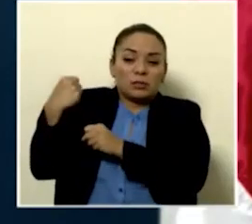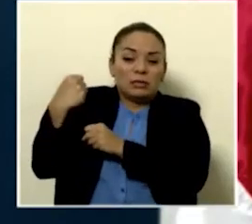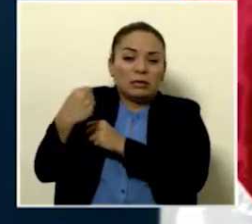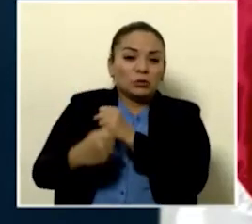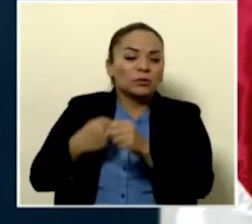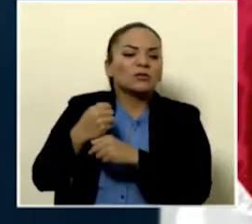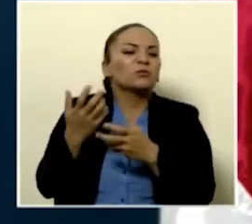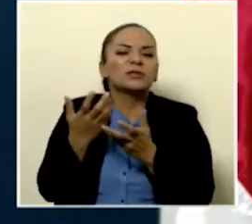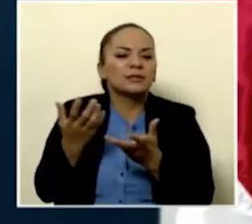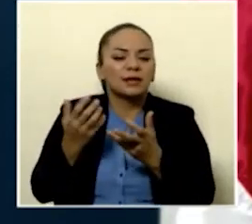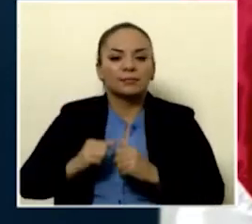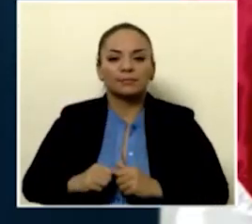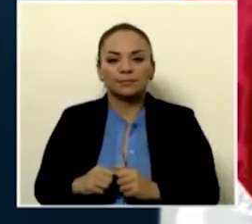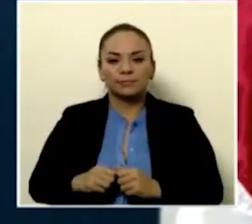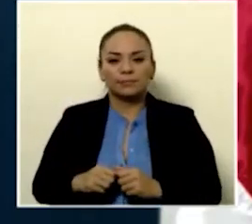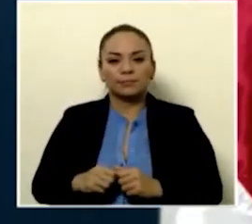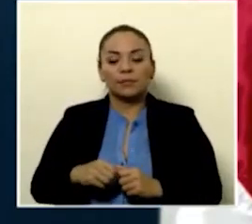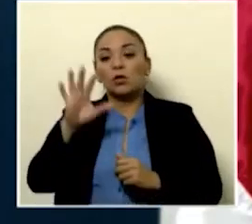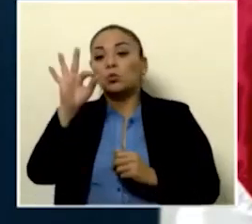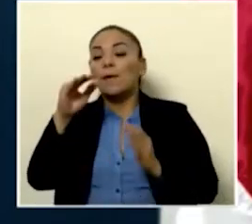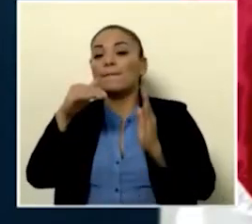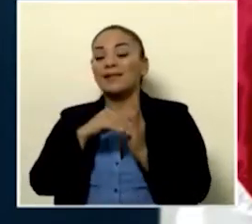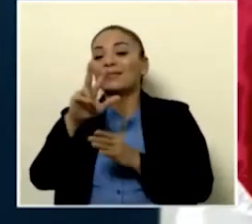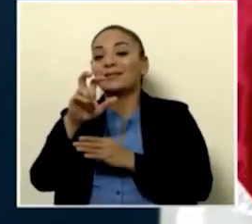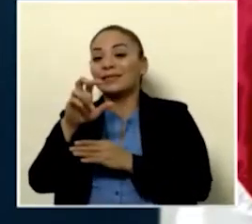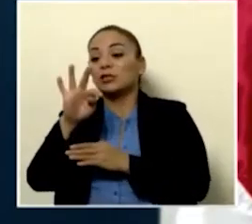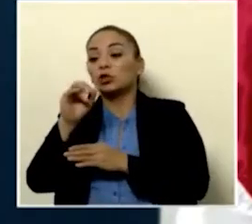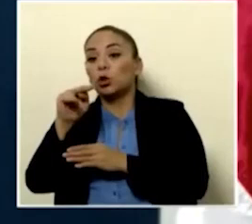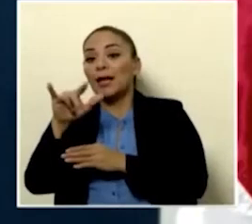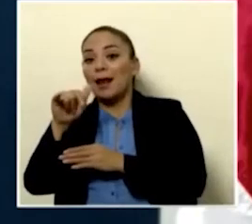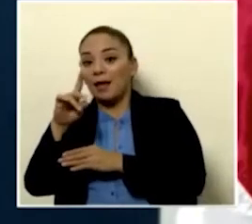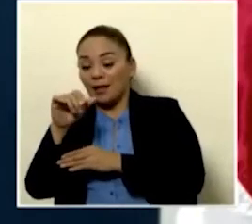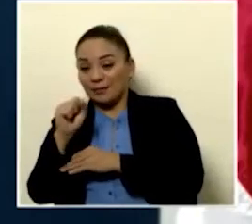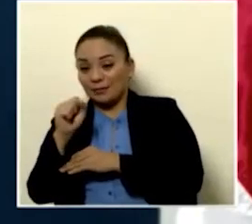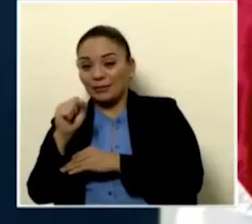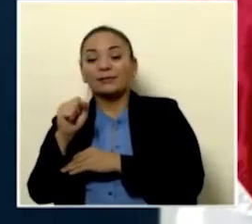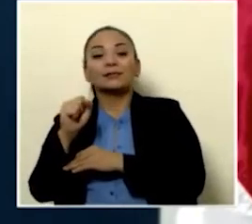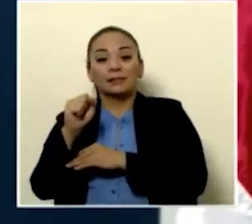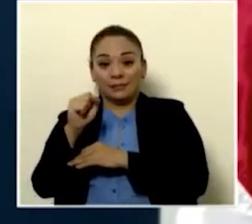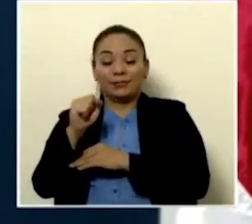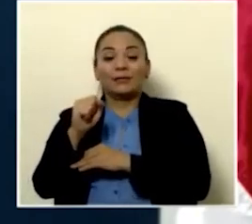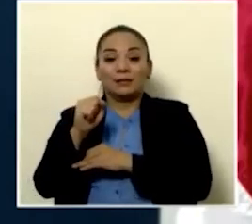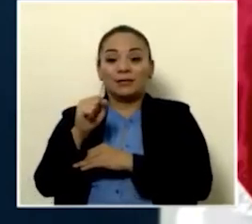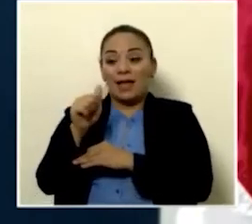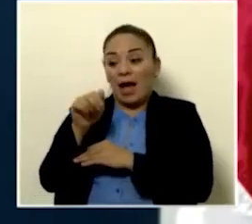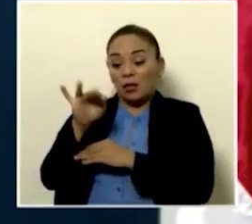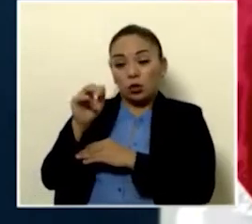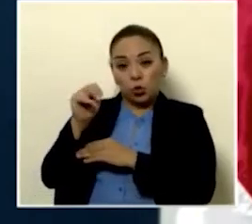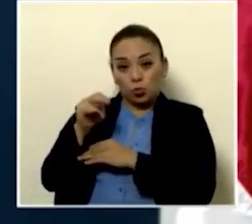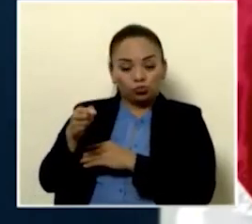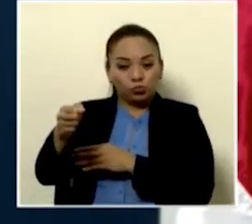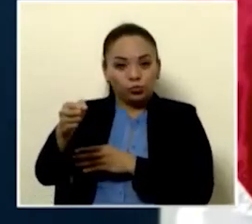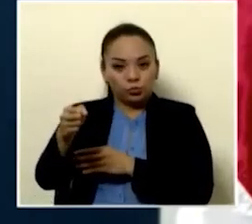que la parte, las 9.300 toneladas métricas que nos corresponde del atún